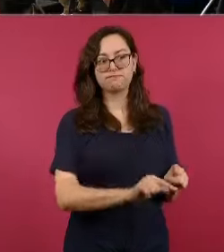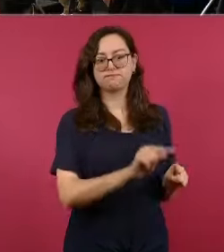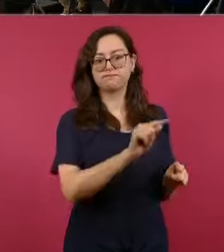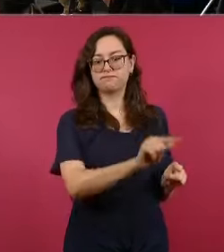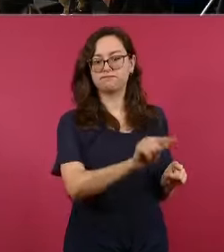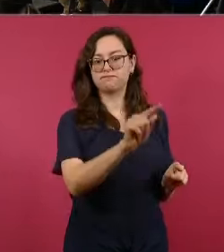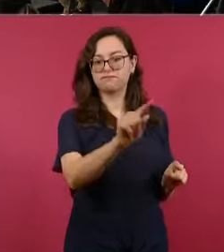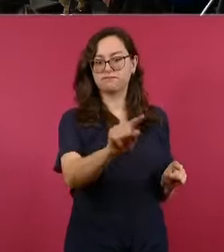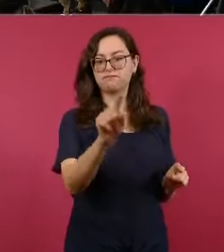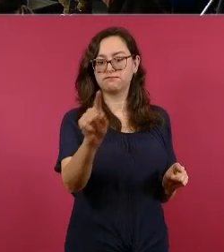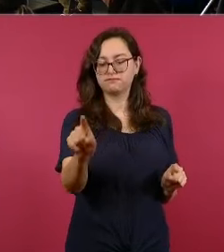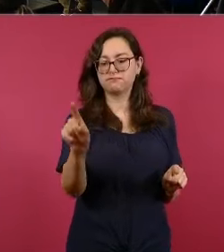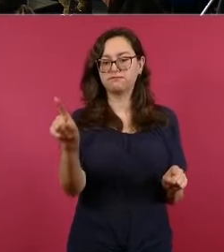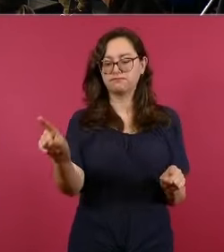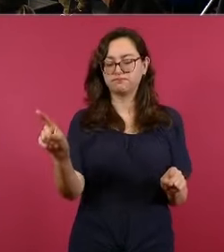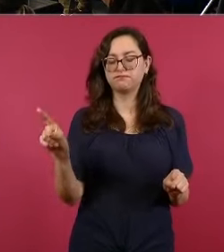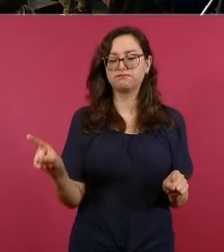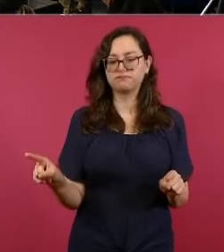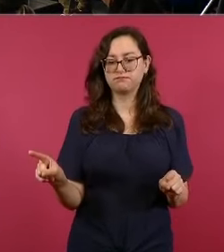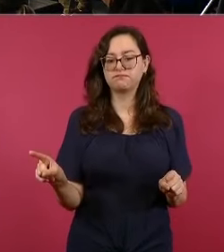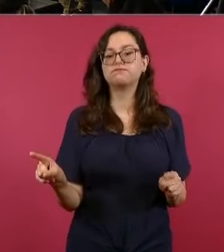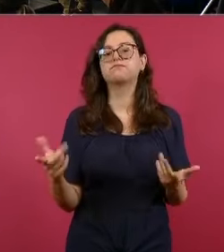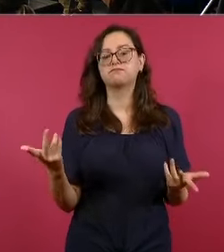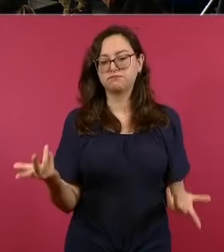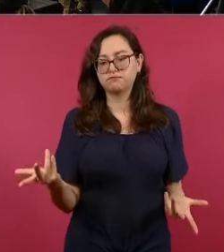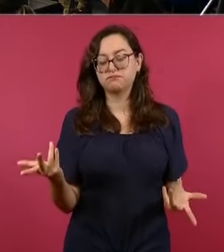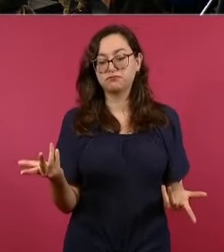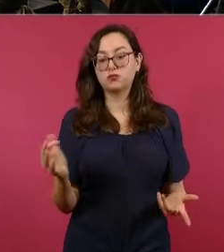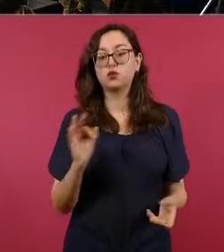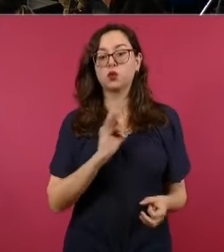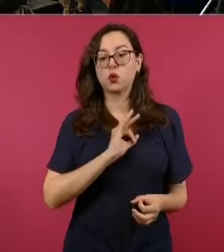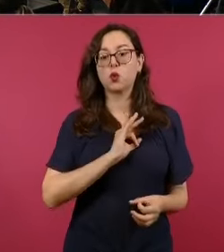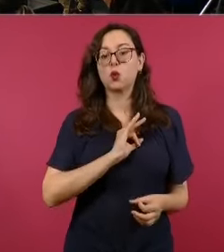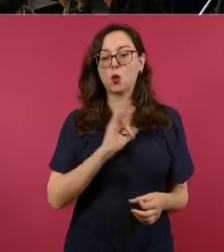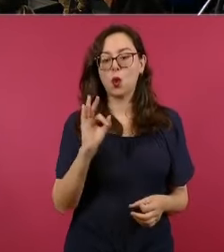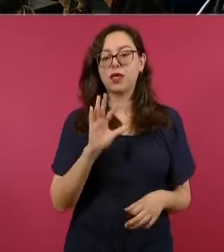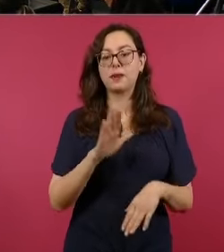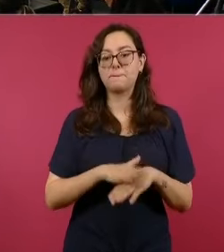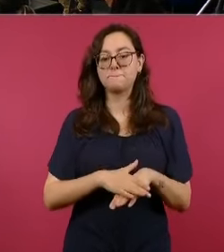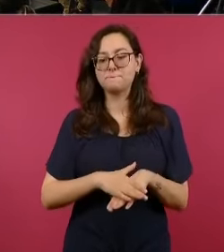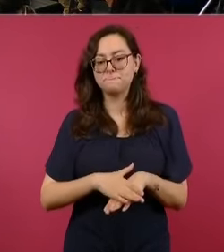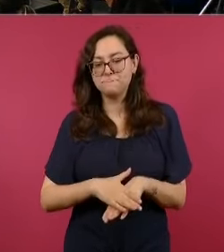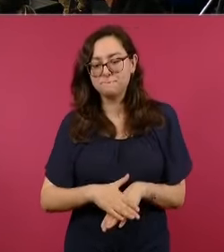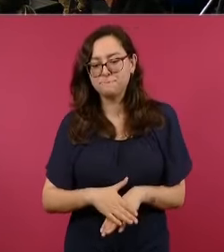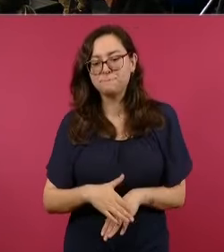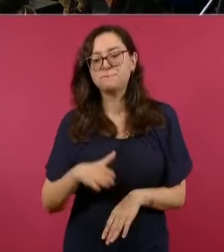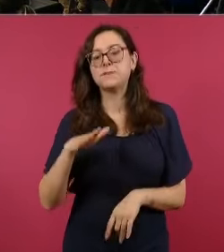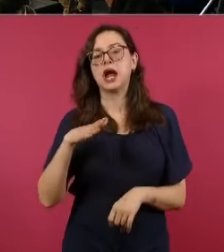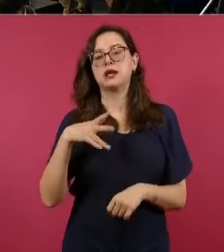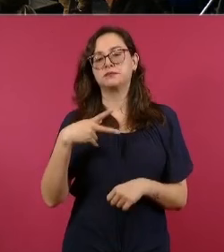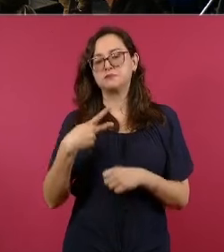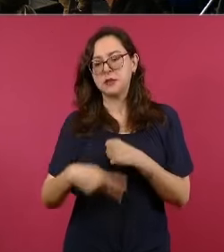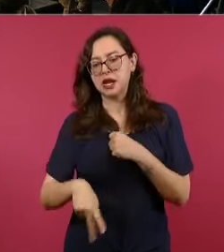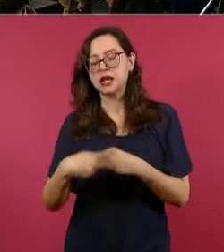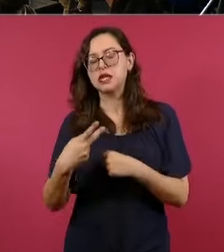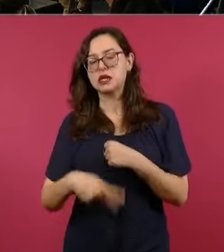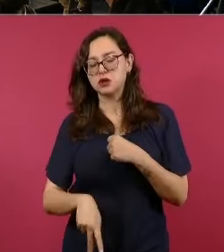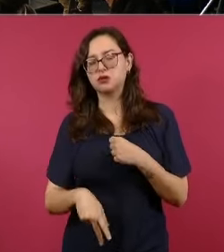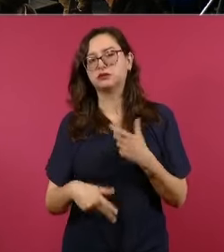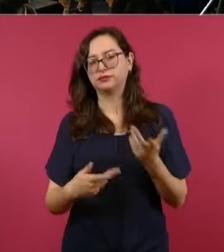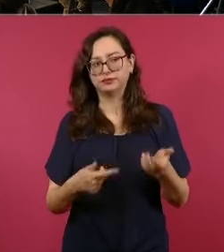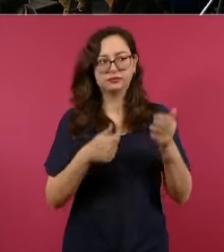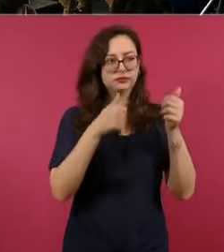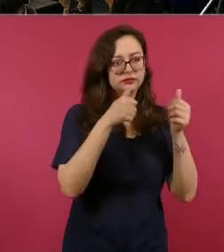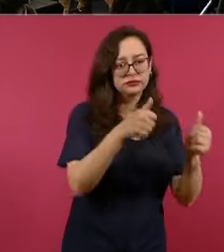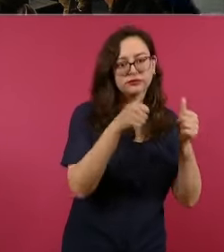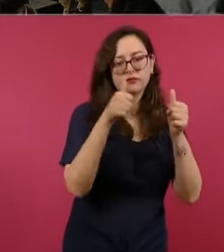donde se considera que pueden haber más riesgos eso este el martes se